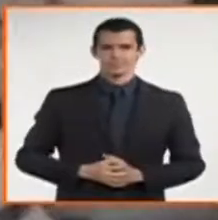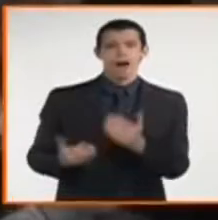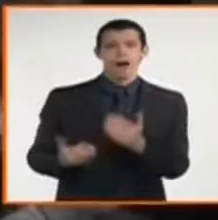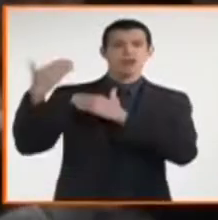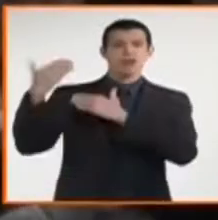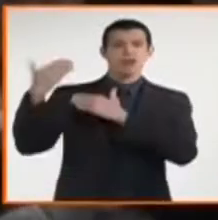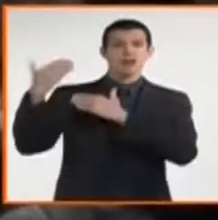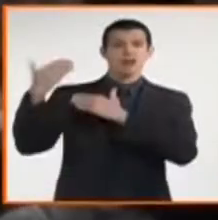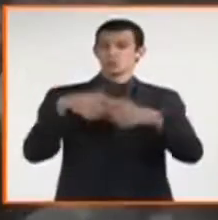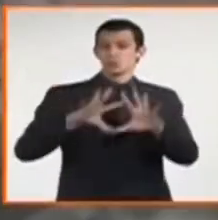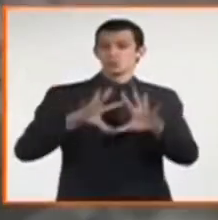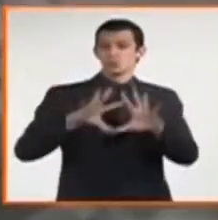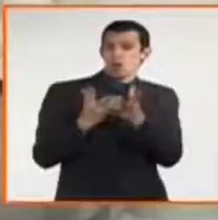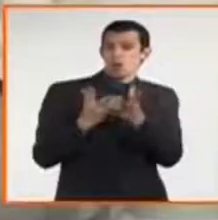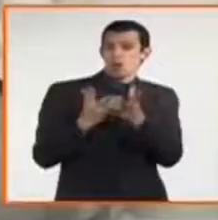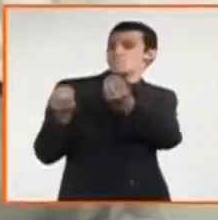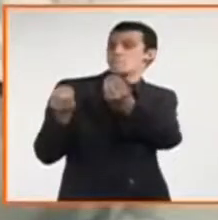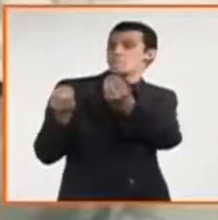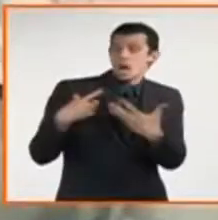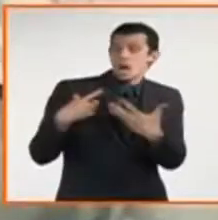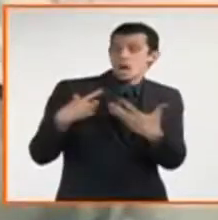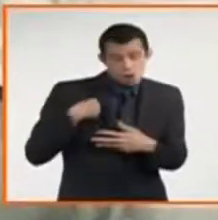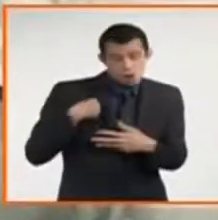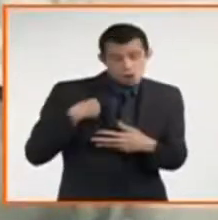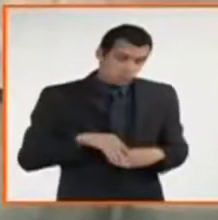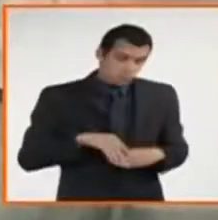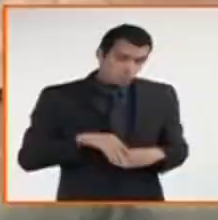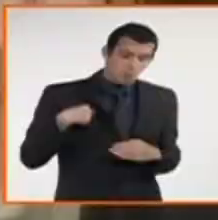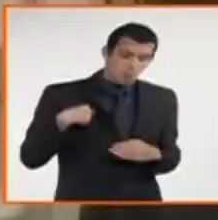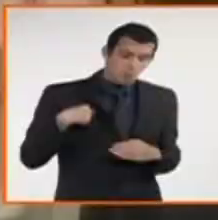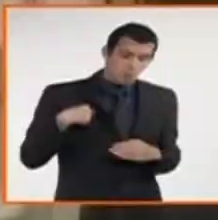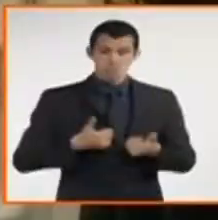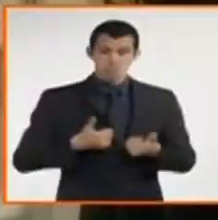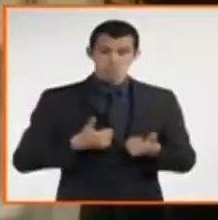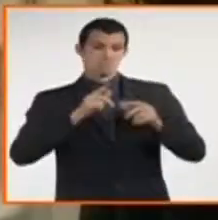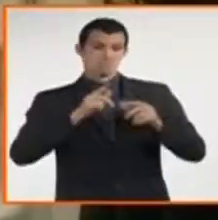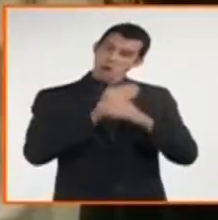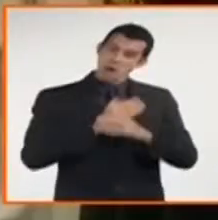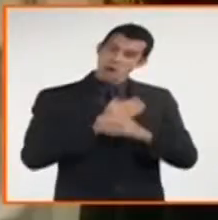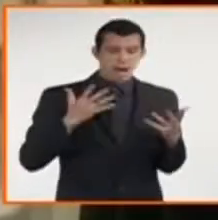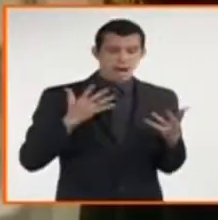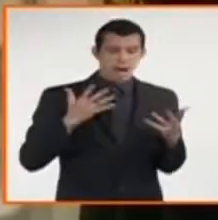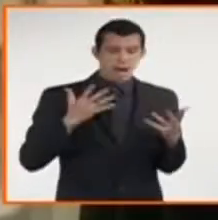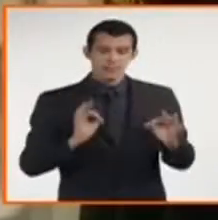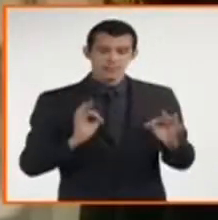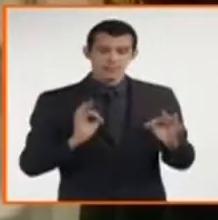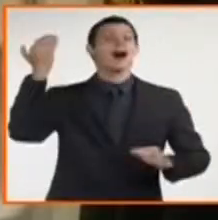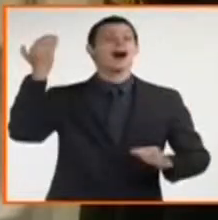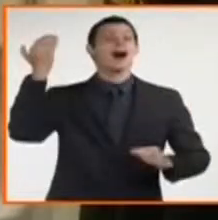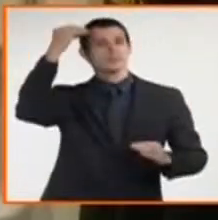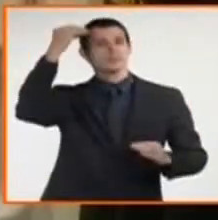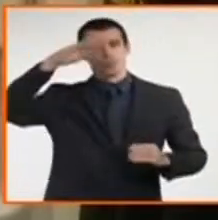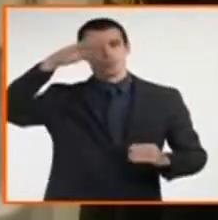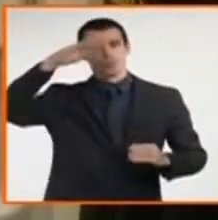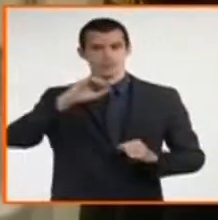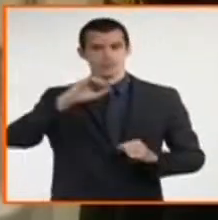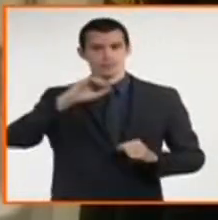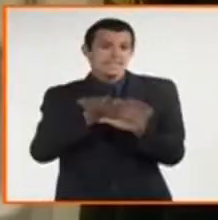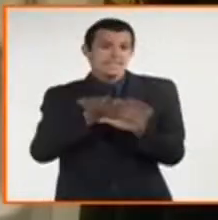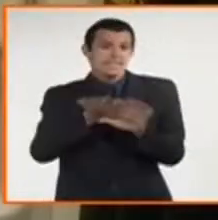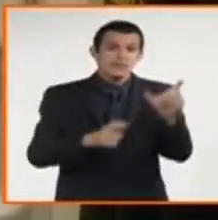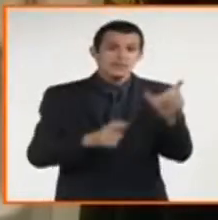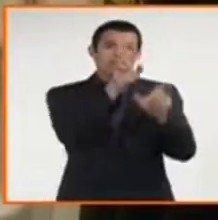que triunfa la revolución, se empieza a recuperar la dignidad, el orgullo